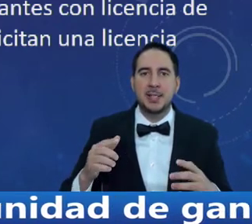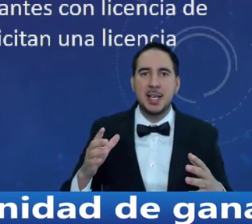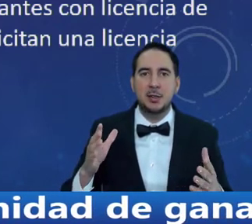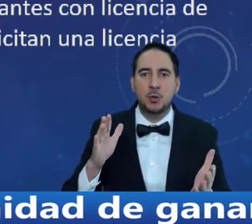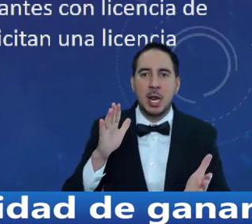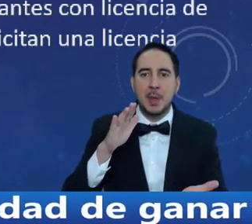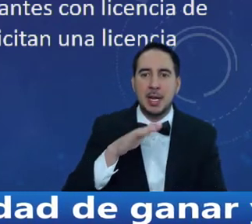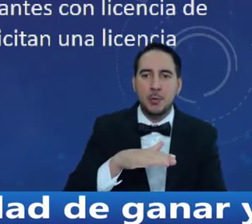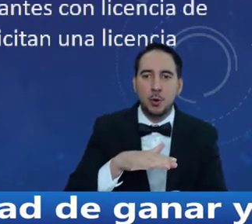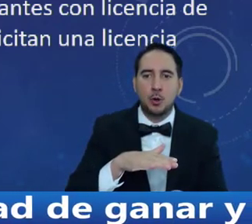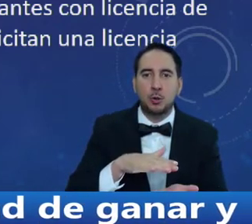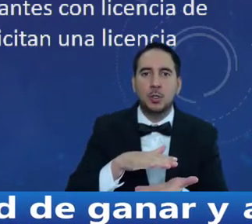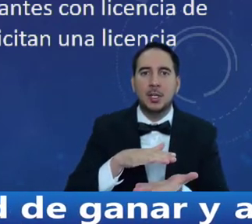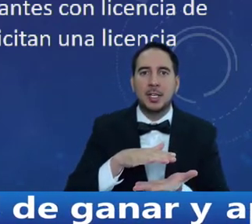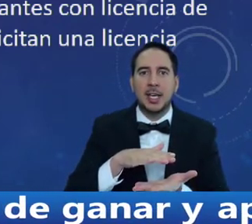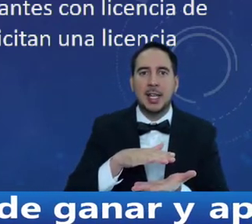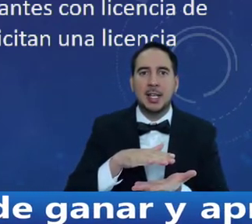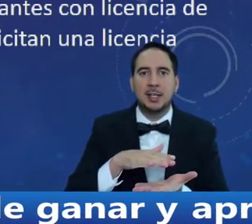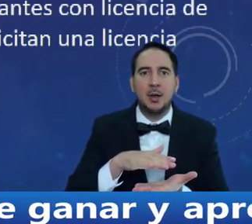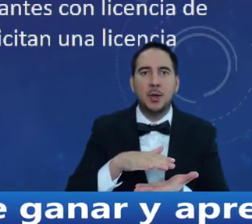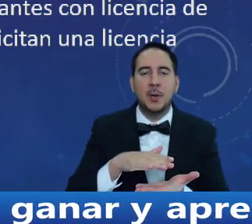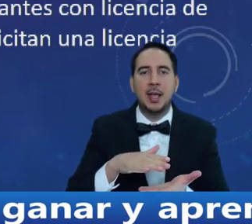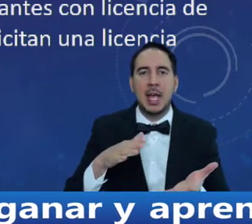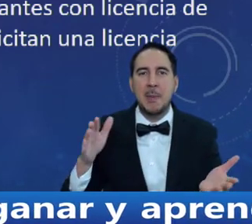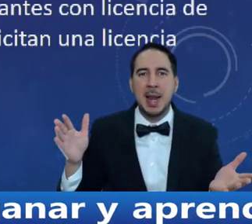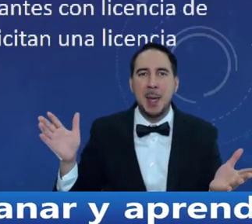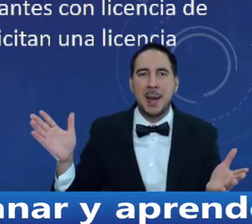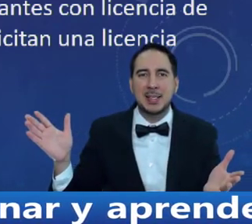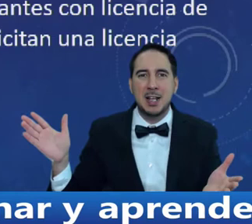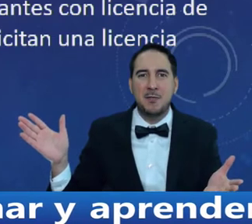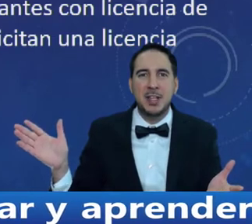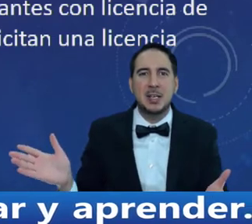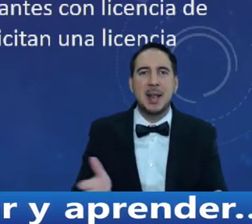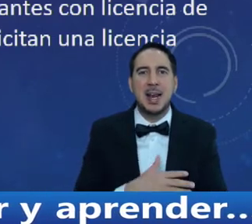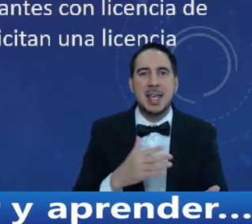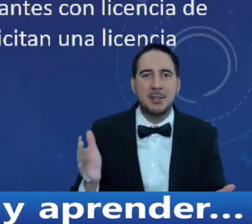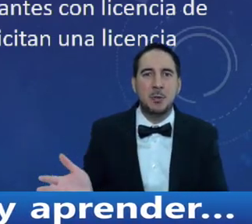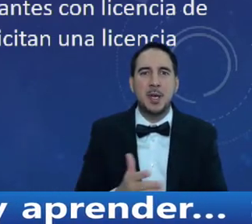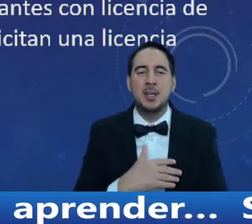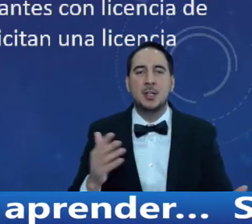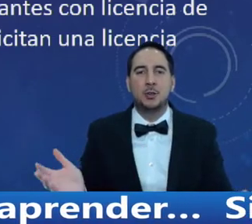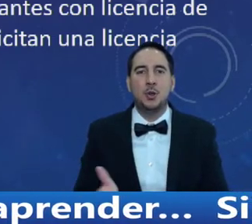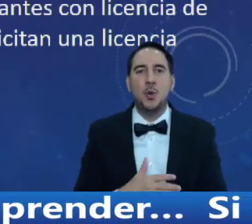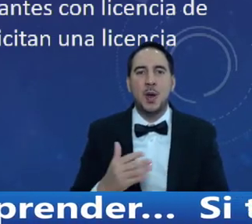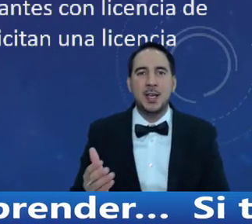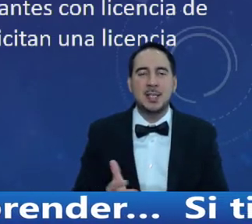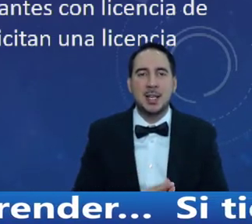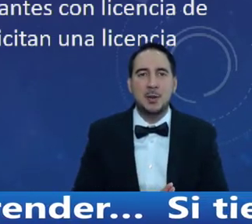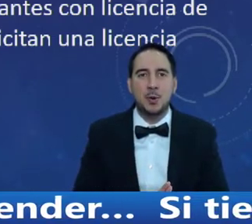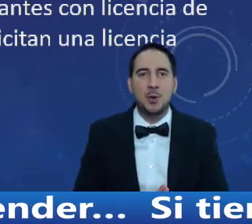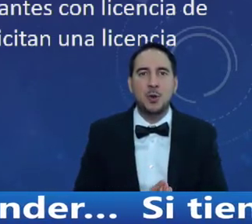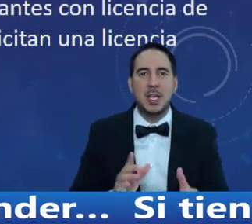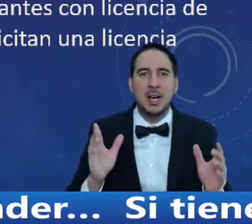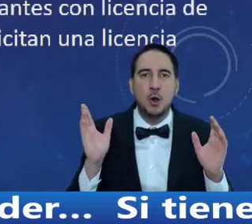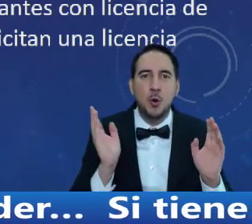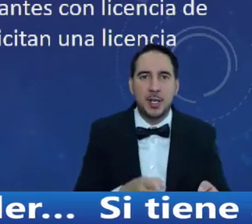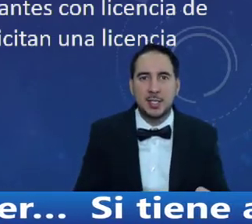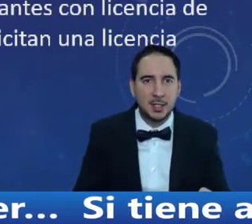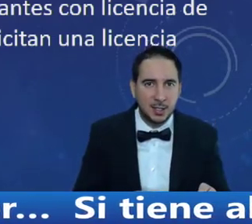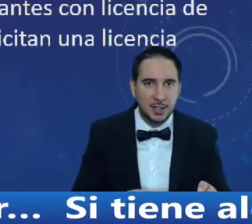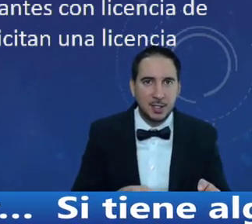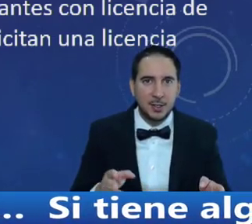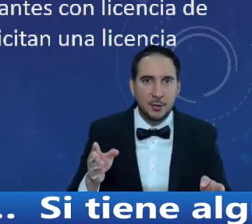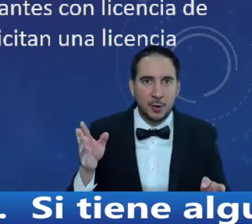empecé a estudiarme el libro gordo, que era del estado de Nevada. Ahí me pasé el fin de semana leyéndome todo ese libro gordo, y el